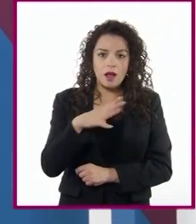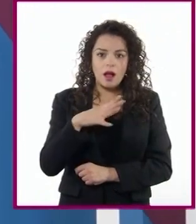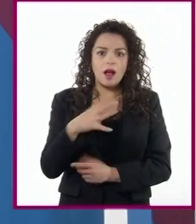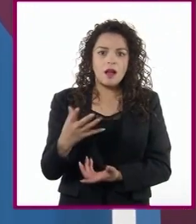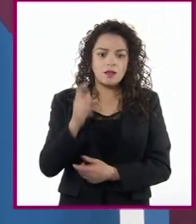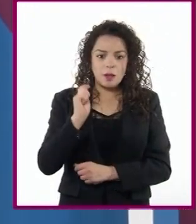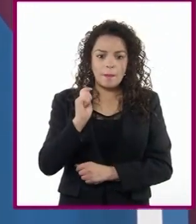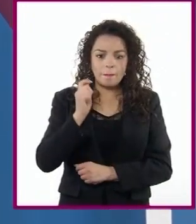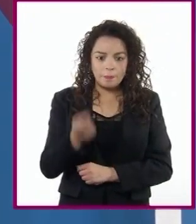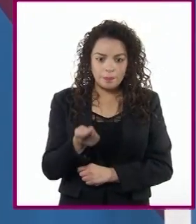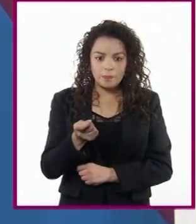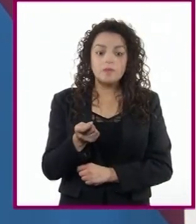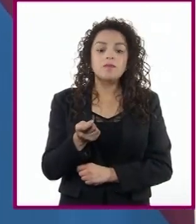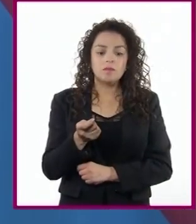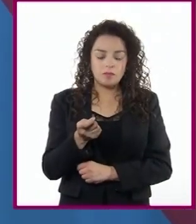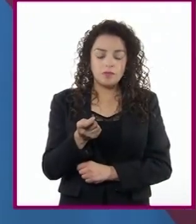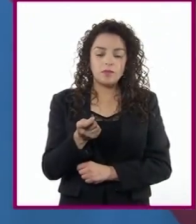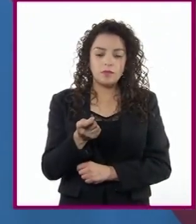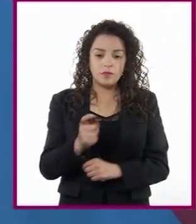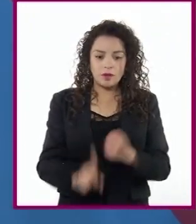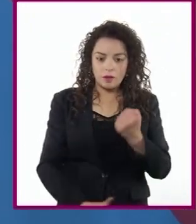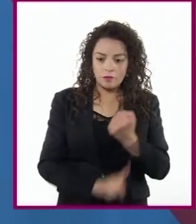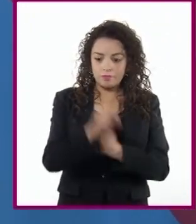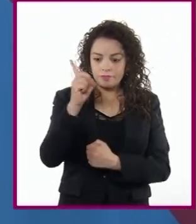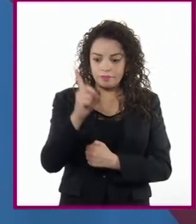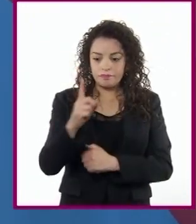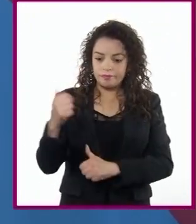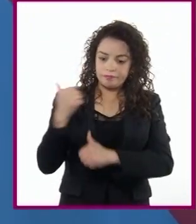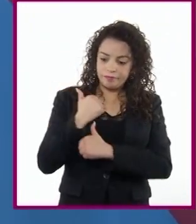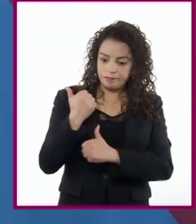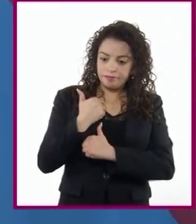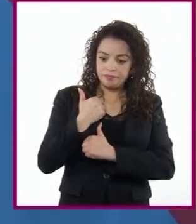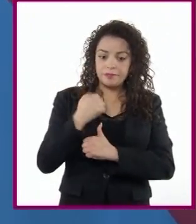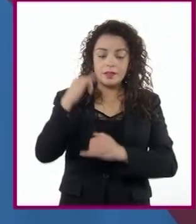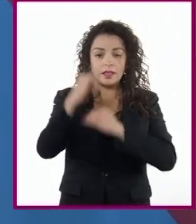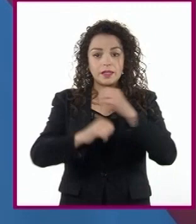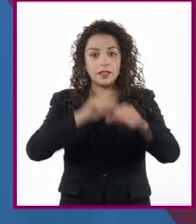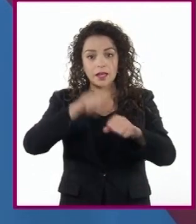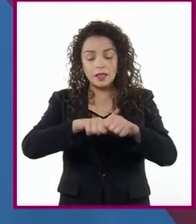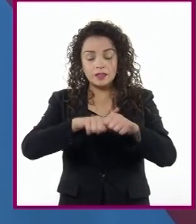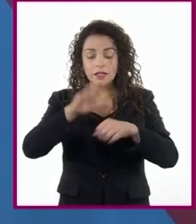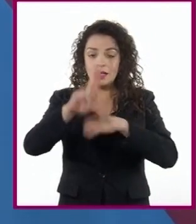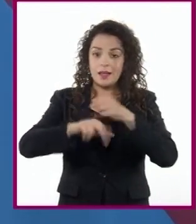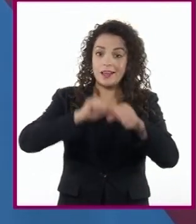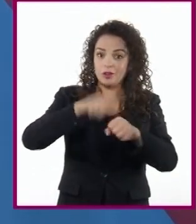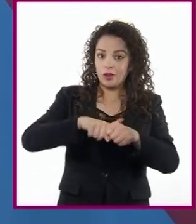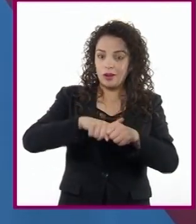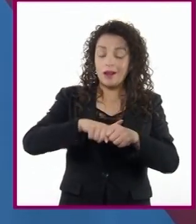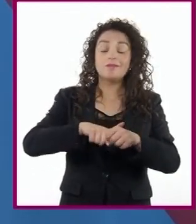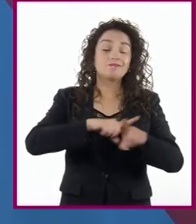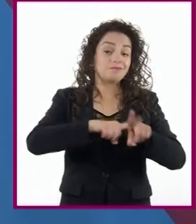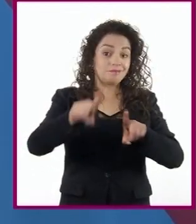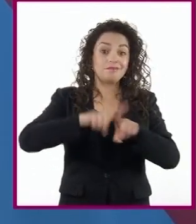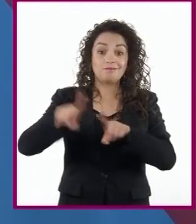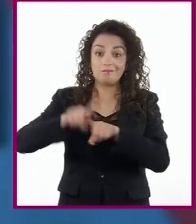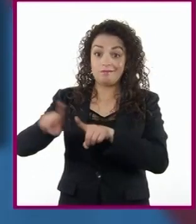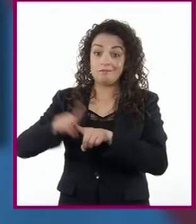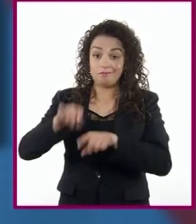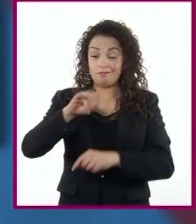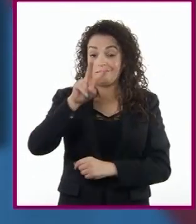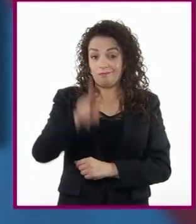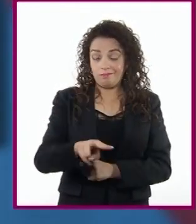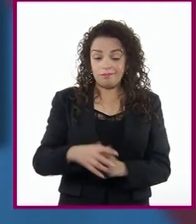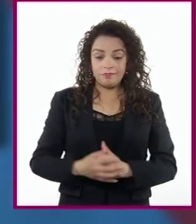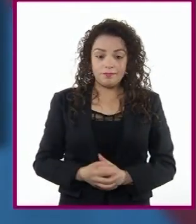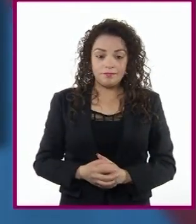guerras y conflictos armados de escalas nacionales e internacionales, cuyas causas han sido muy diversas. Antes